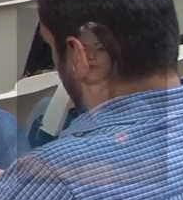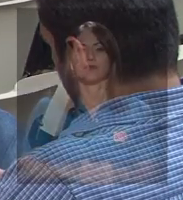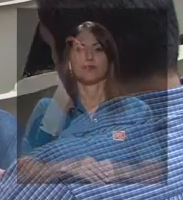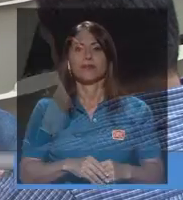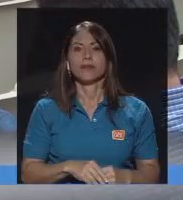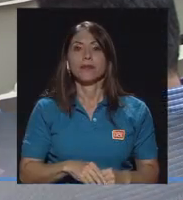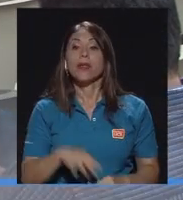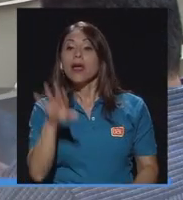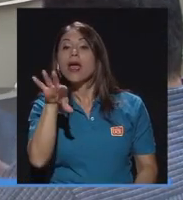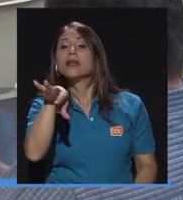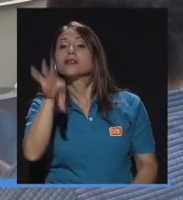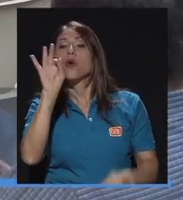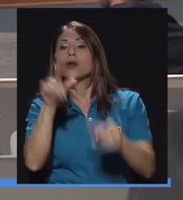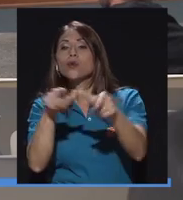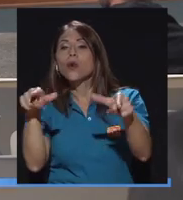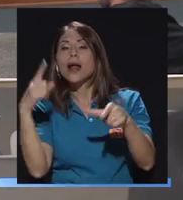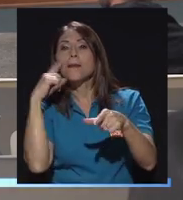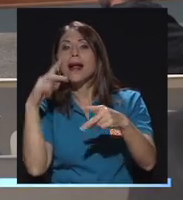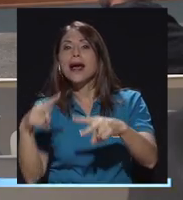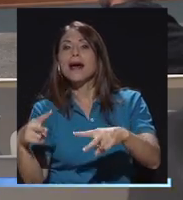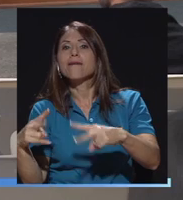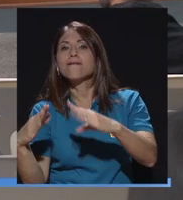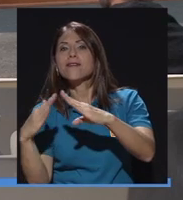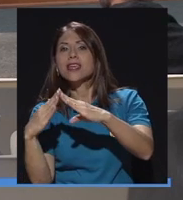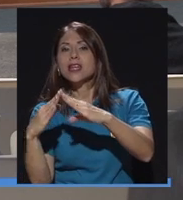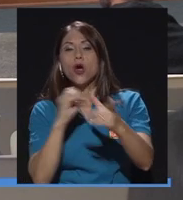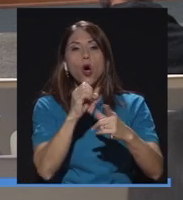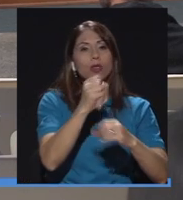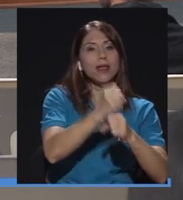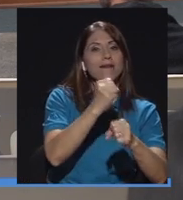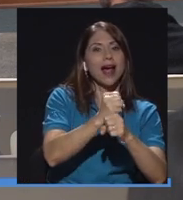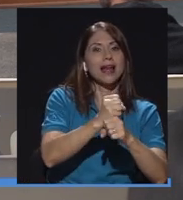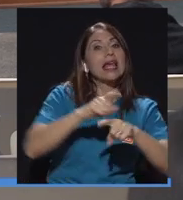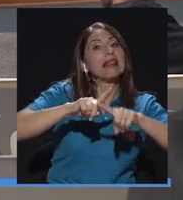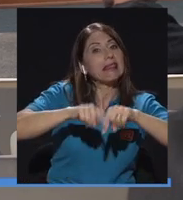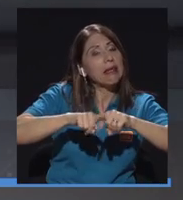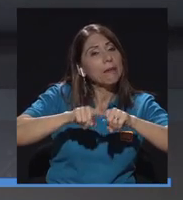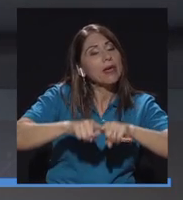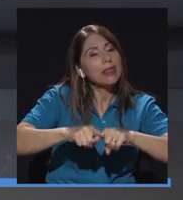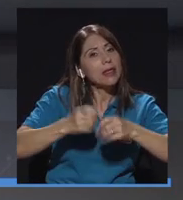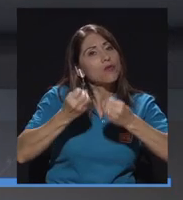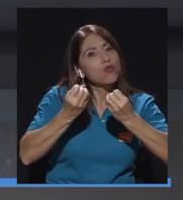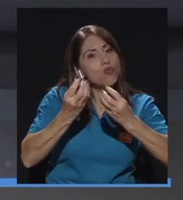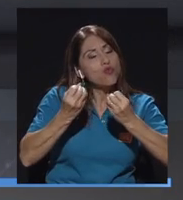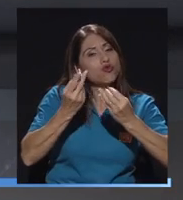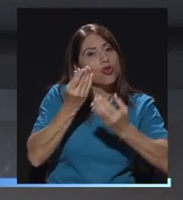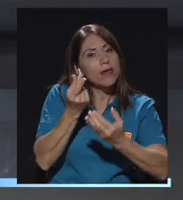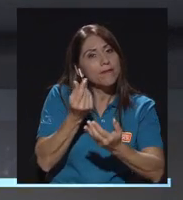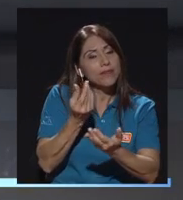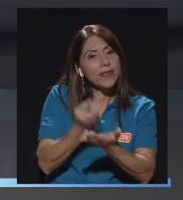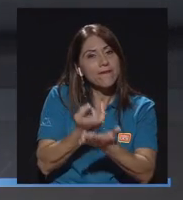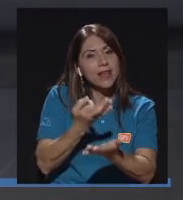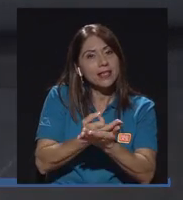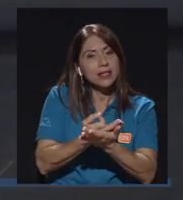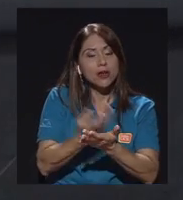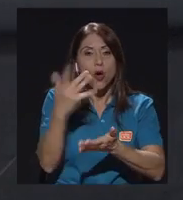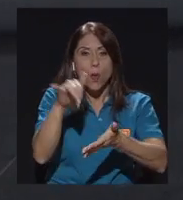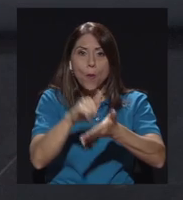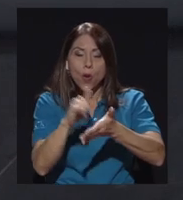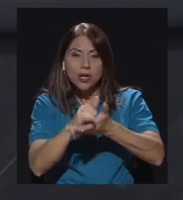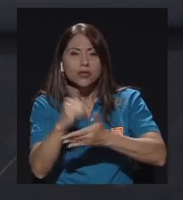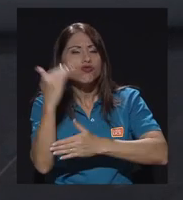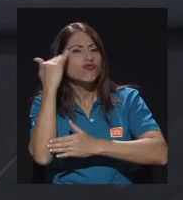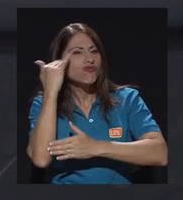Escoger un lugar para vivir o trabajar depende muchas veces de factores financieros. Es por esto que es indispensable conocer el